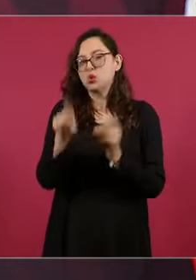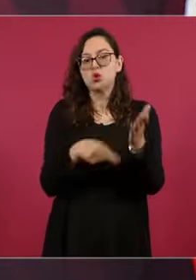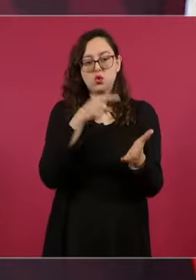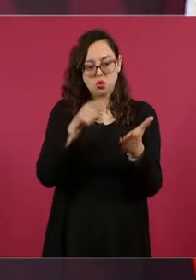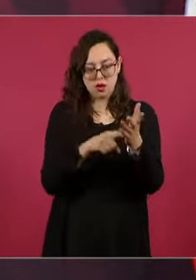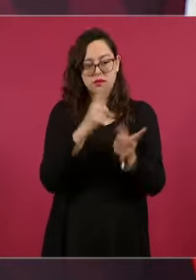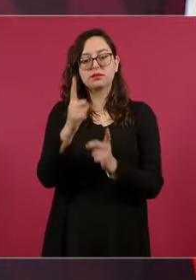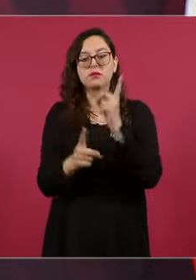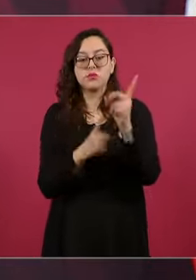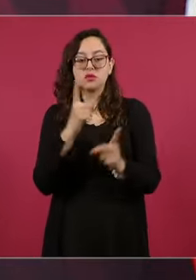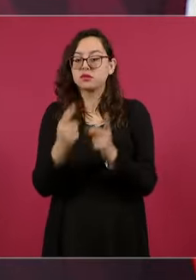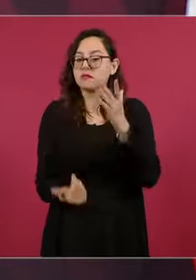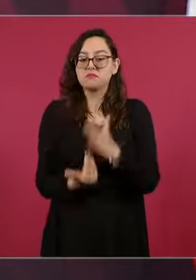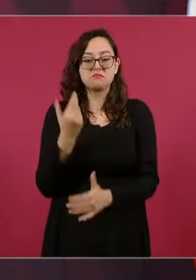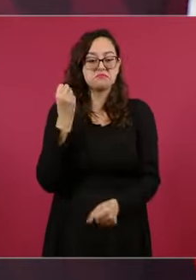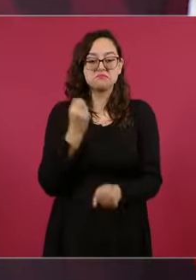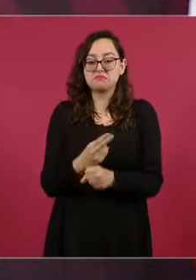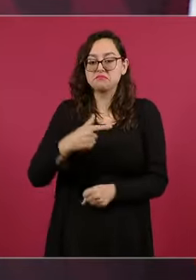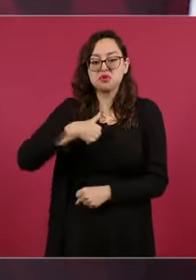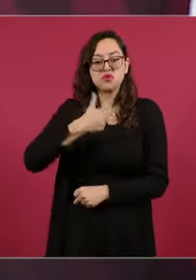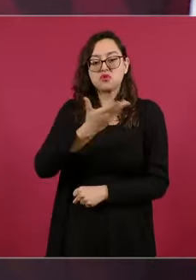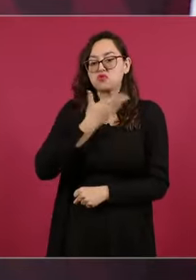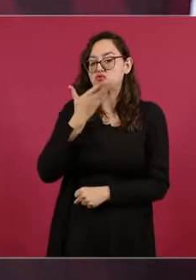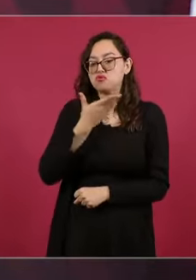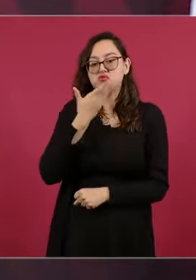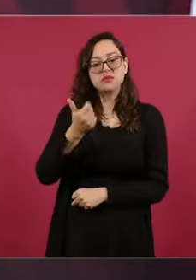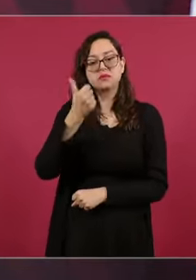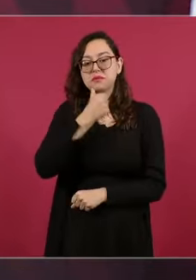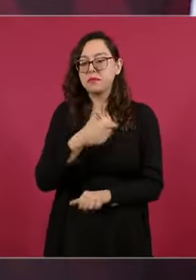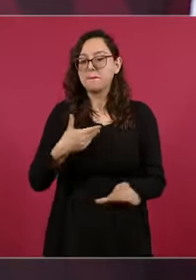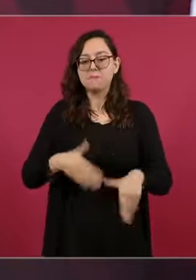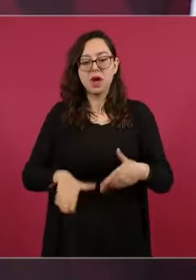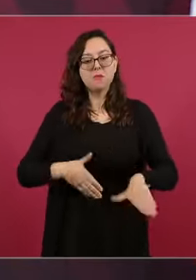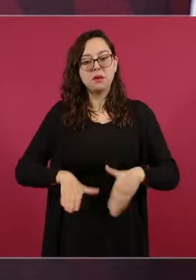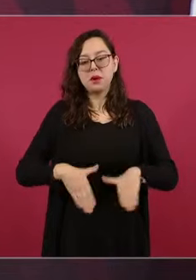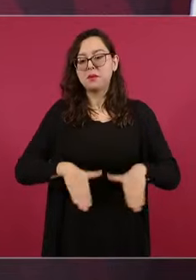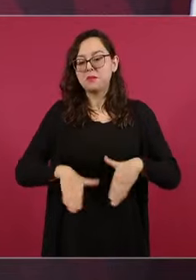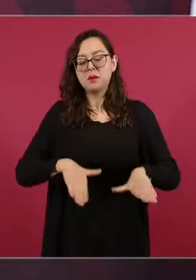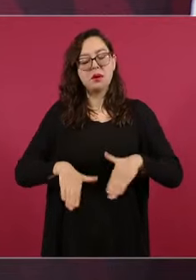porque caminaba temprano, antes de empezar.